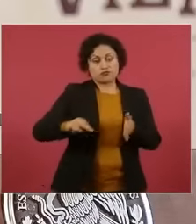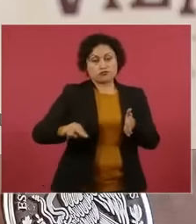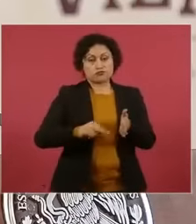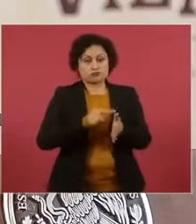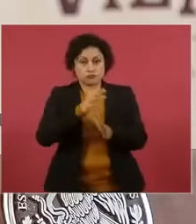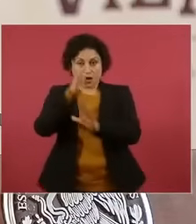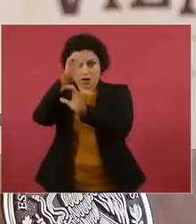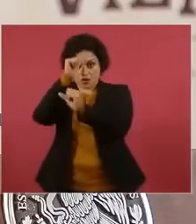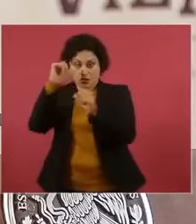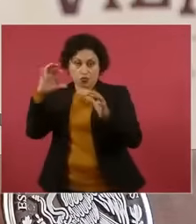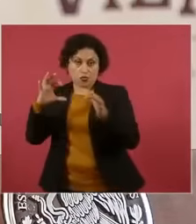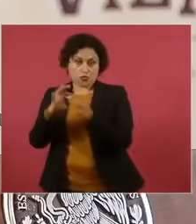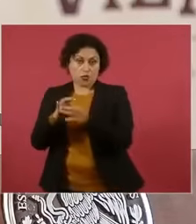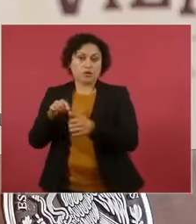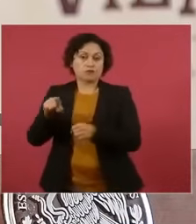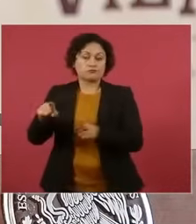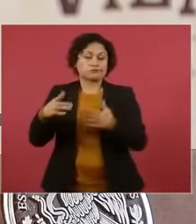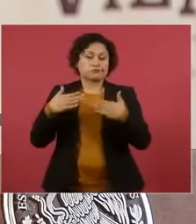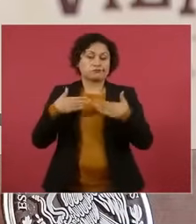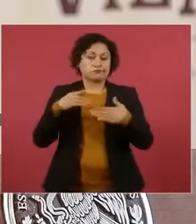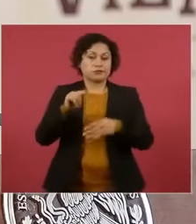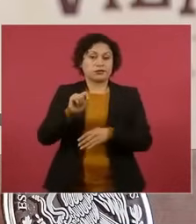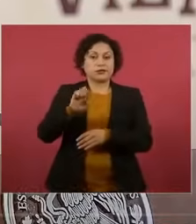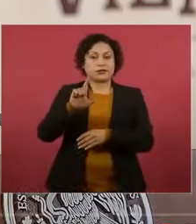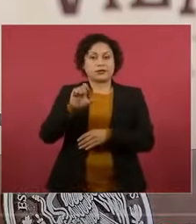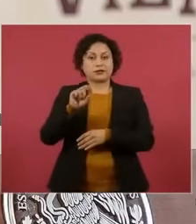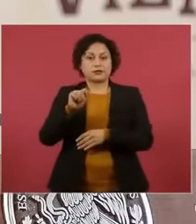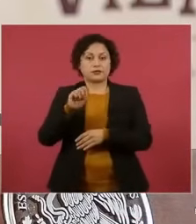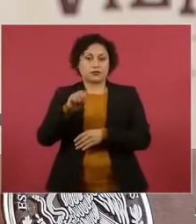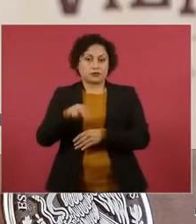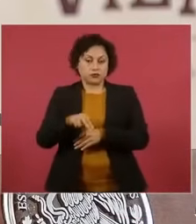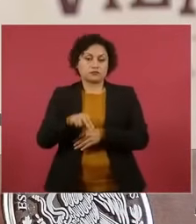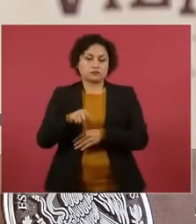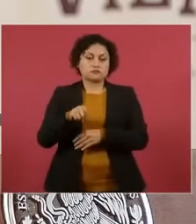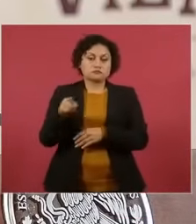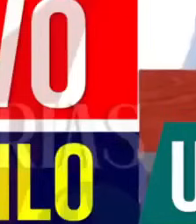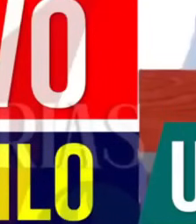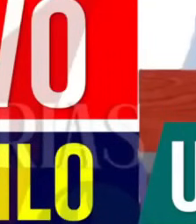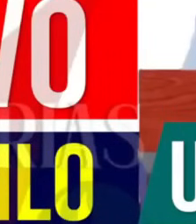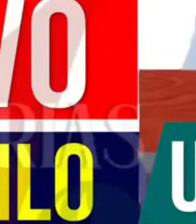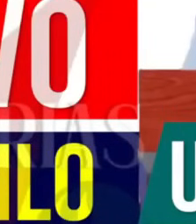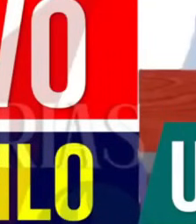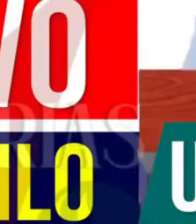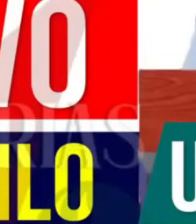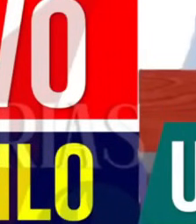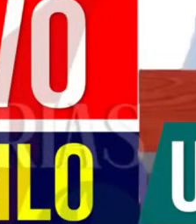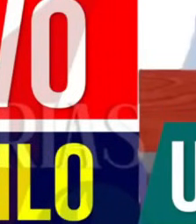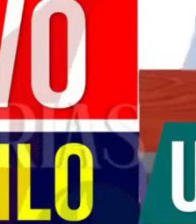Teletón que nos permite ayudar a las familias otorgando